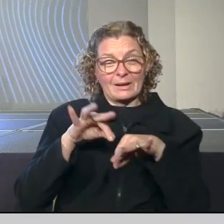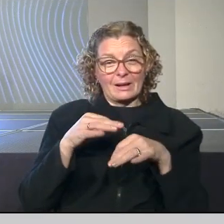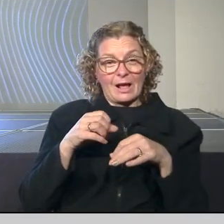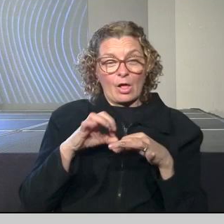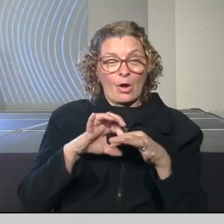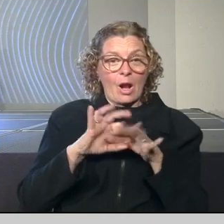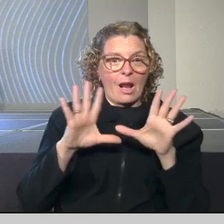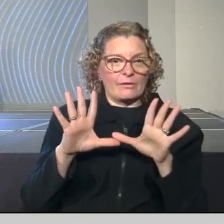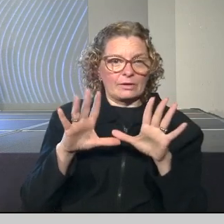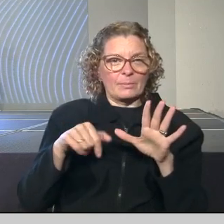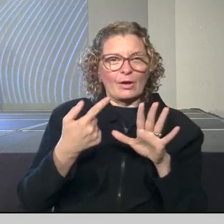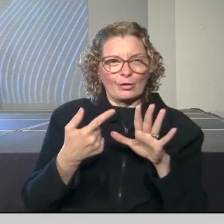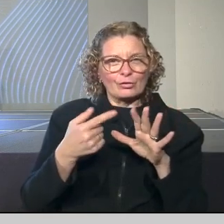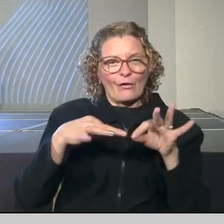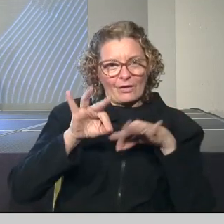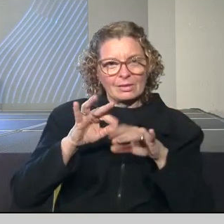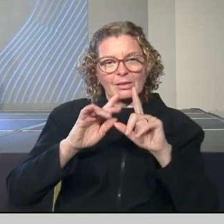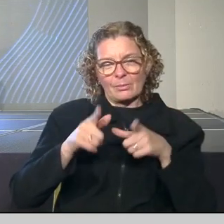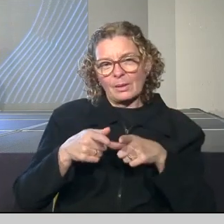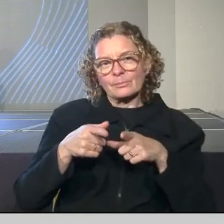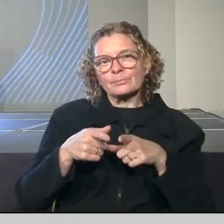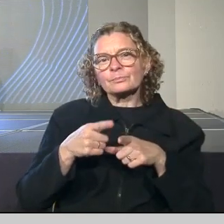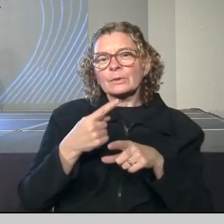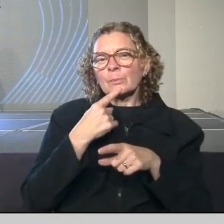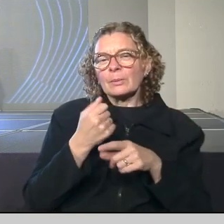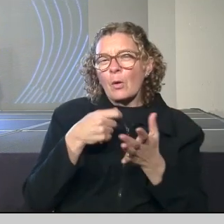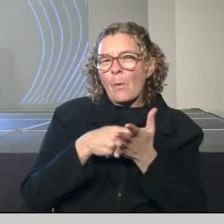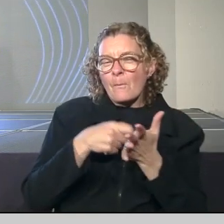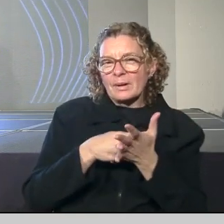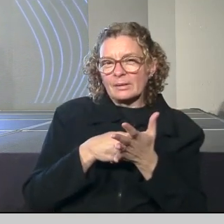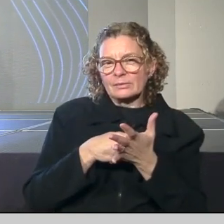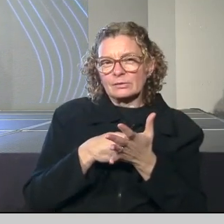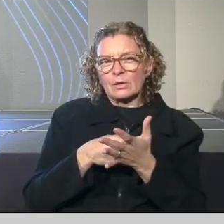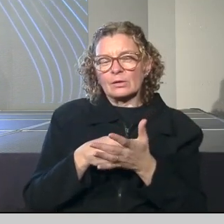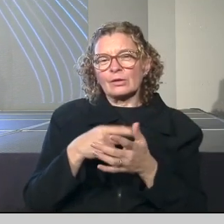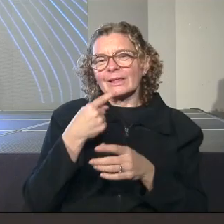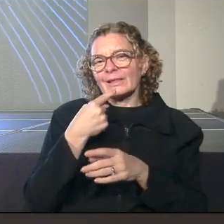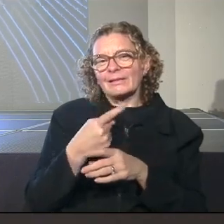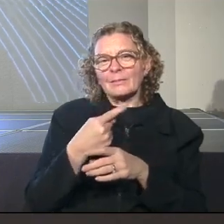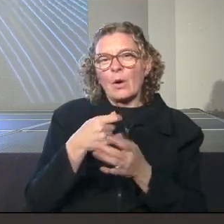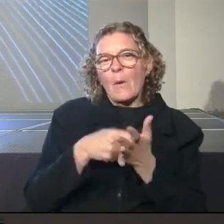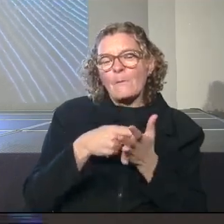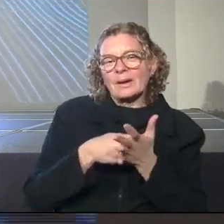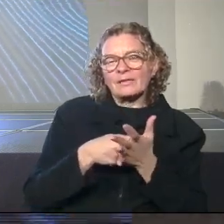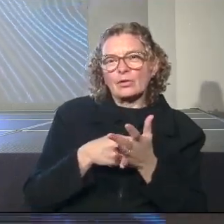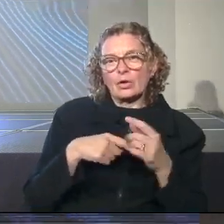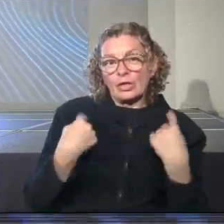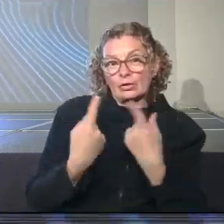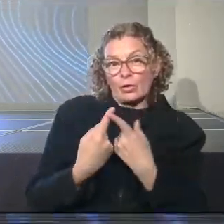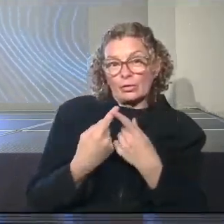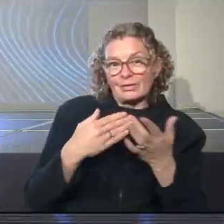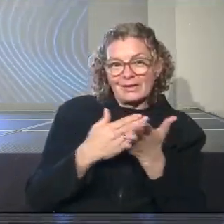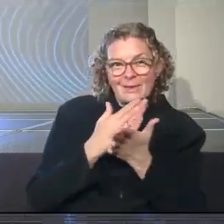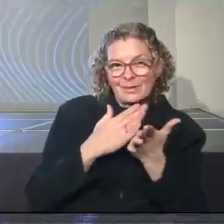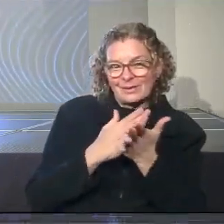cualquier otro canal de venta, tener un precio de always on, lo que llamamos como los precios habituales o recurrentes,